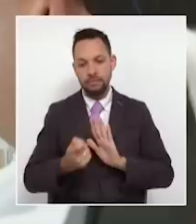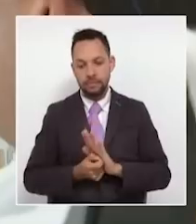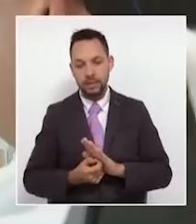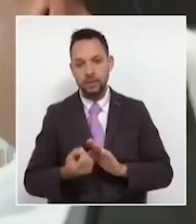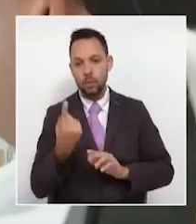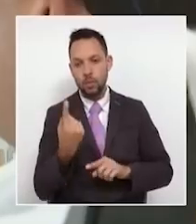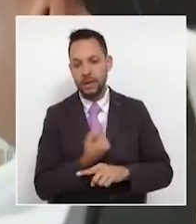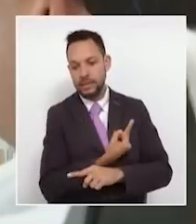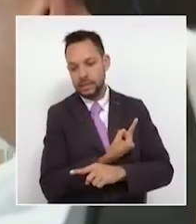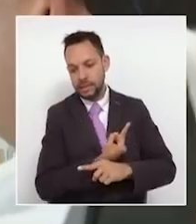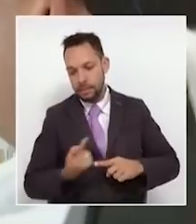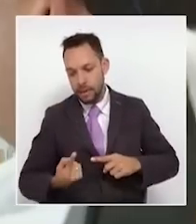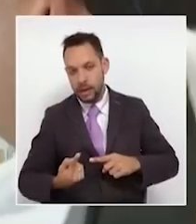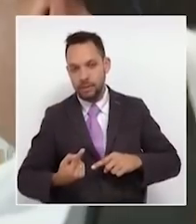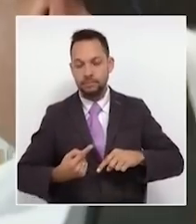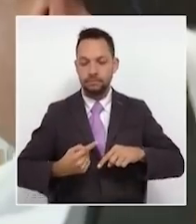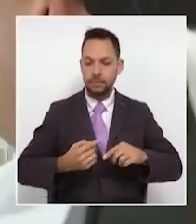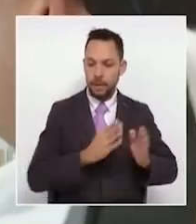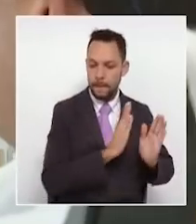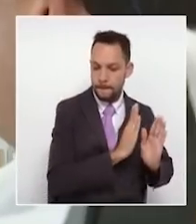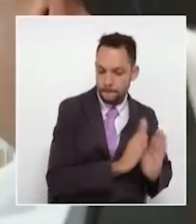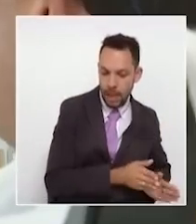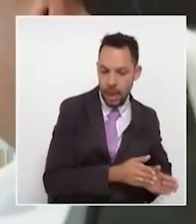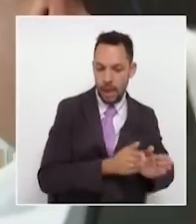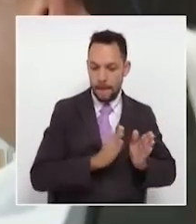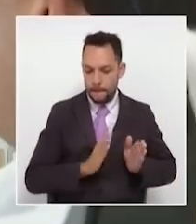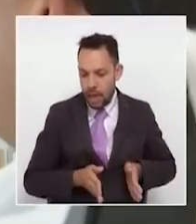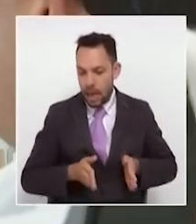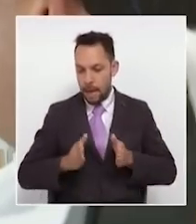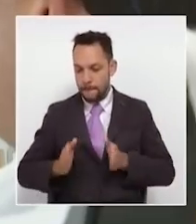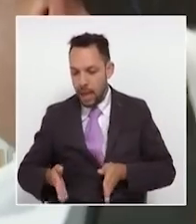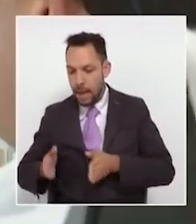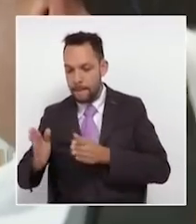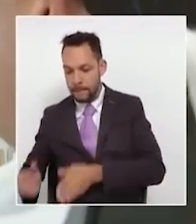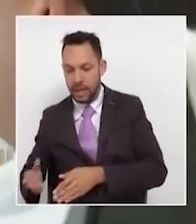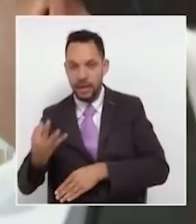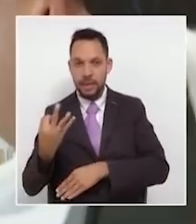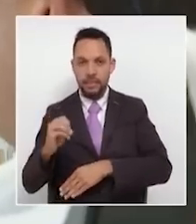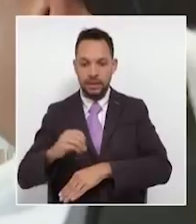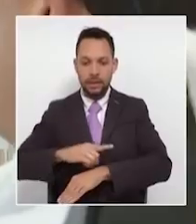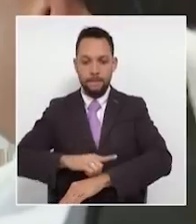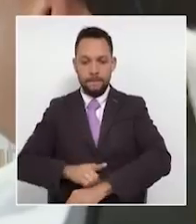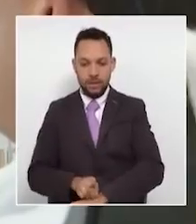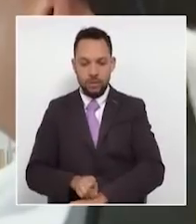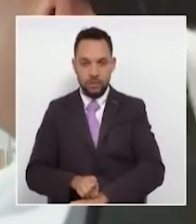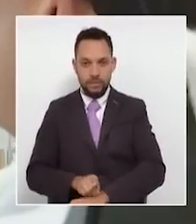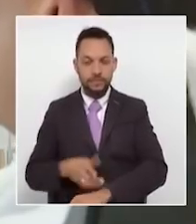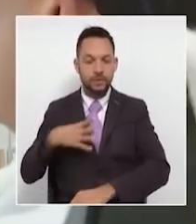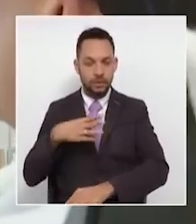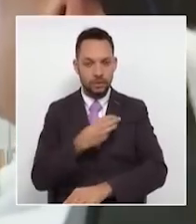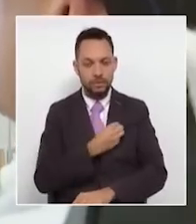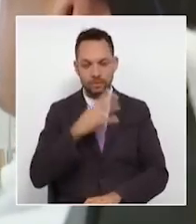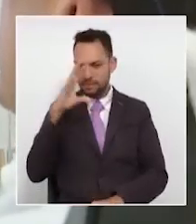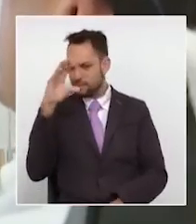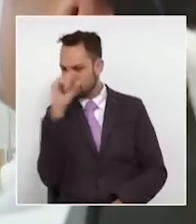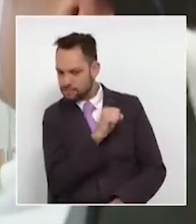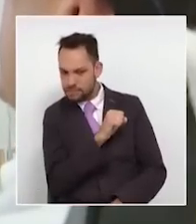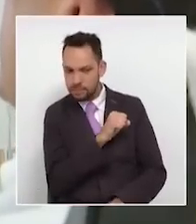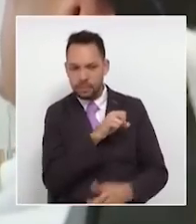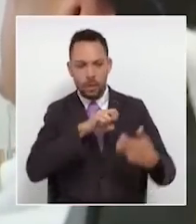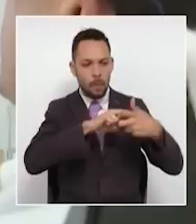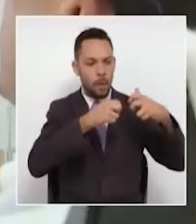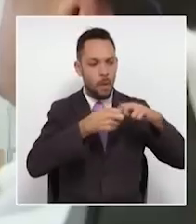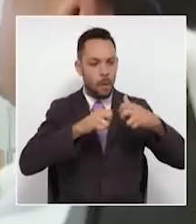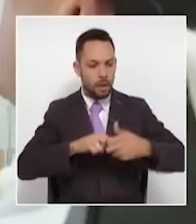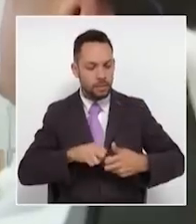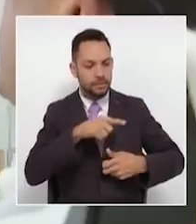en periodos de que sea mínimo de media hora sí entonces vemos como si debe haber adherencia de